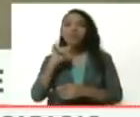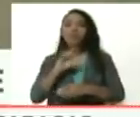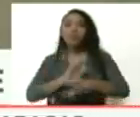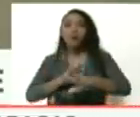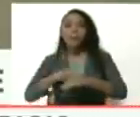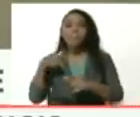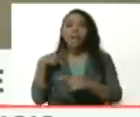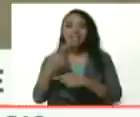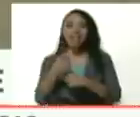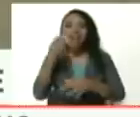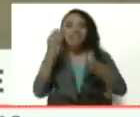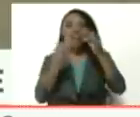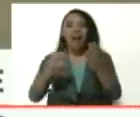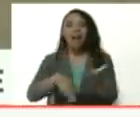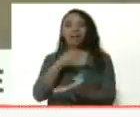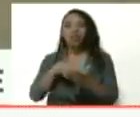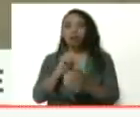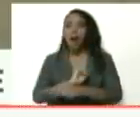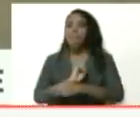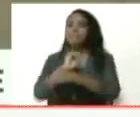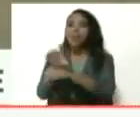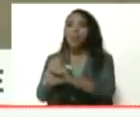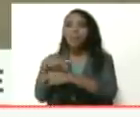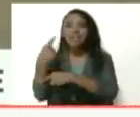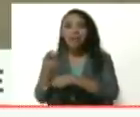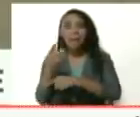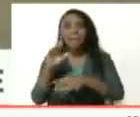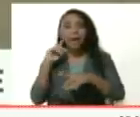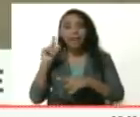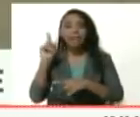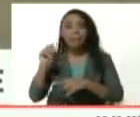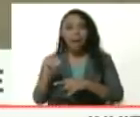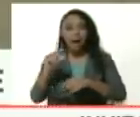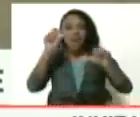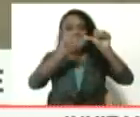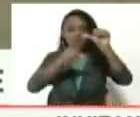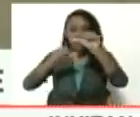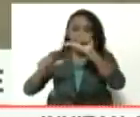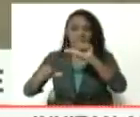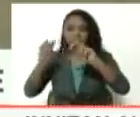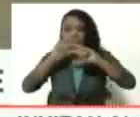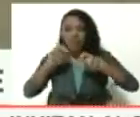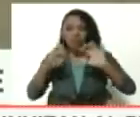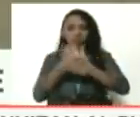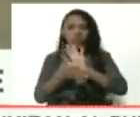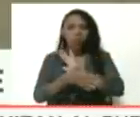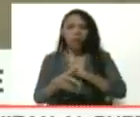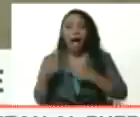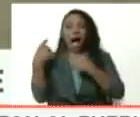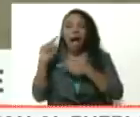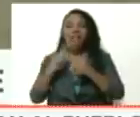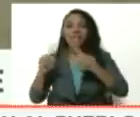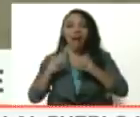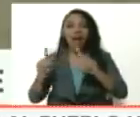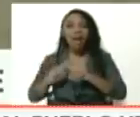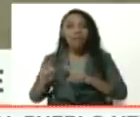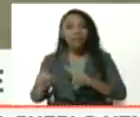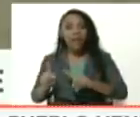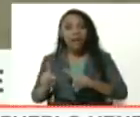2 fiscales nacionales para que se dediquen también a la investigación. Existen diferentes